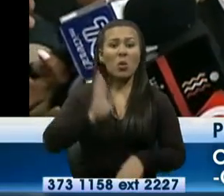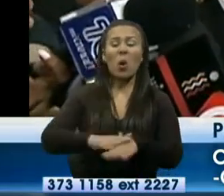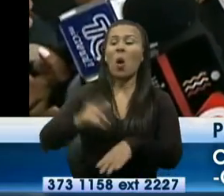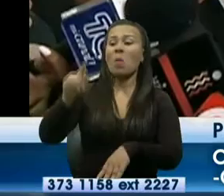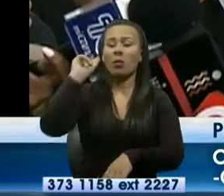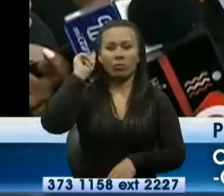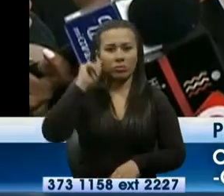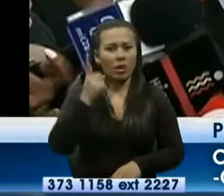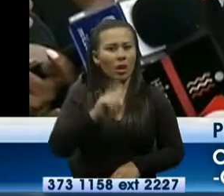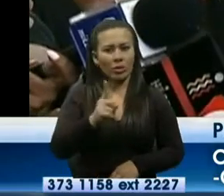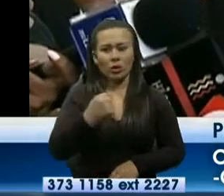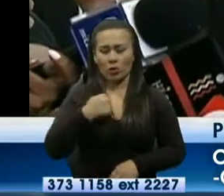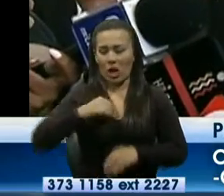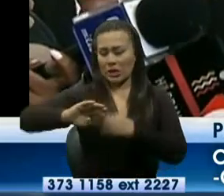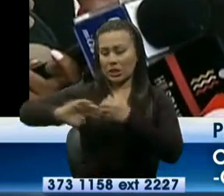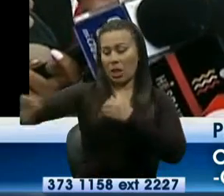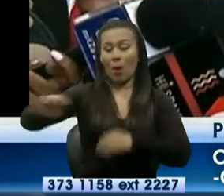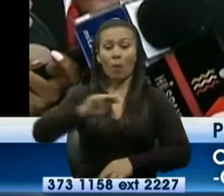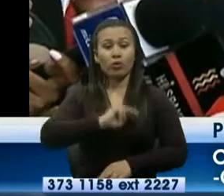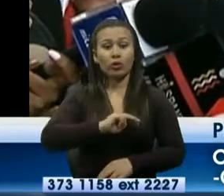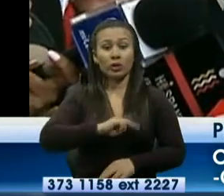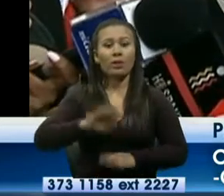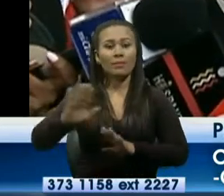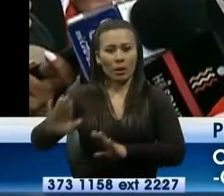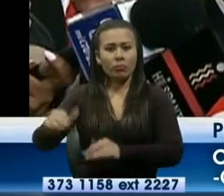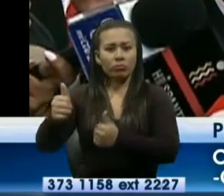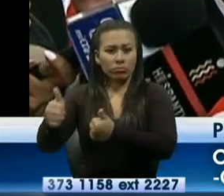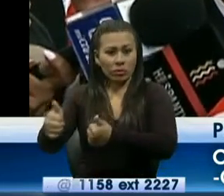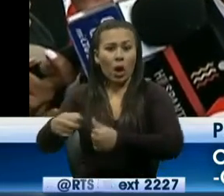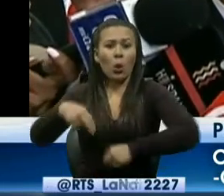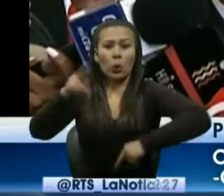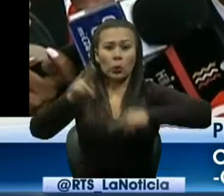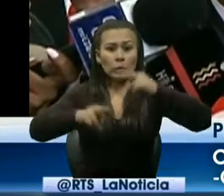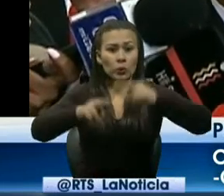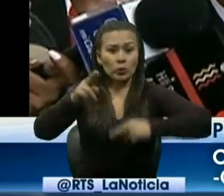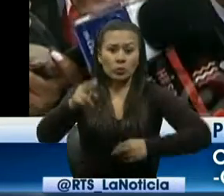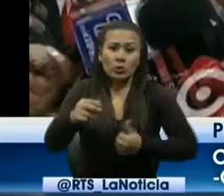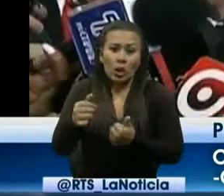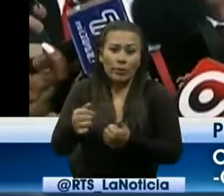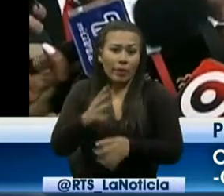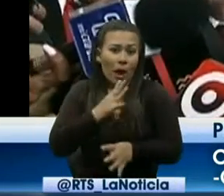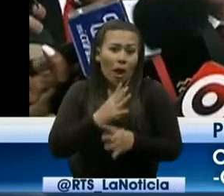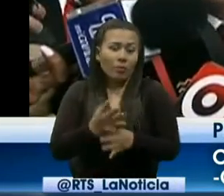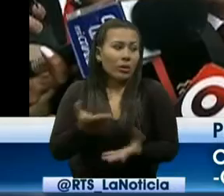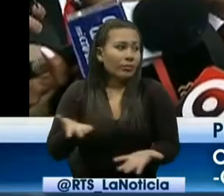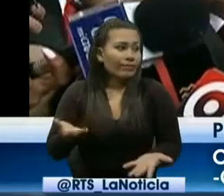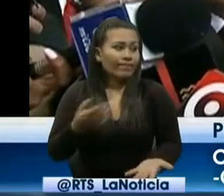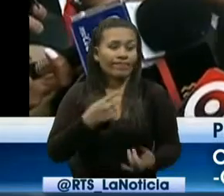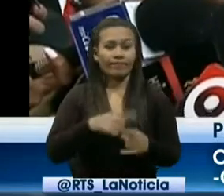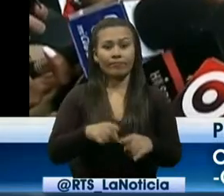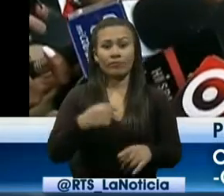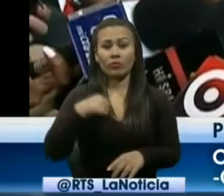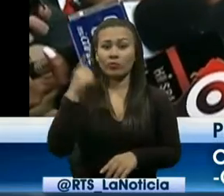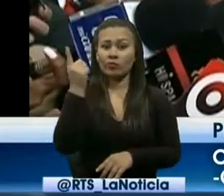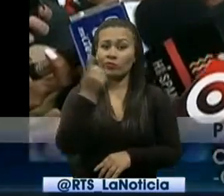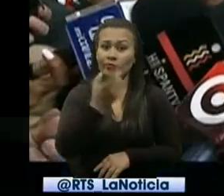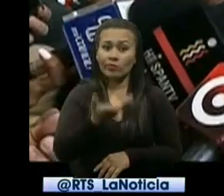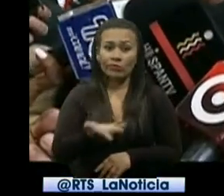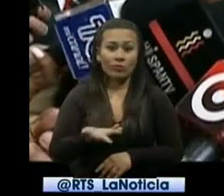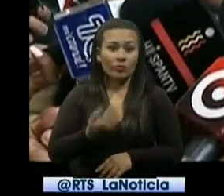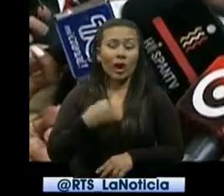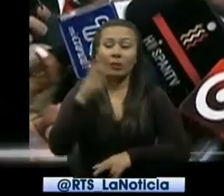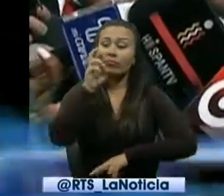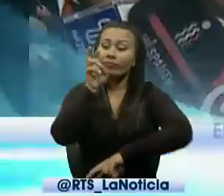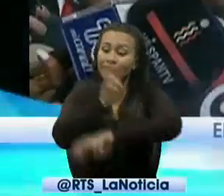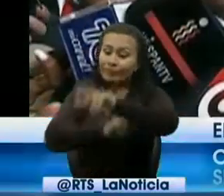a todos los municipios, al gobierno central, si nosotros hacemos una construcción mal hecha, a todos. Que haya fiscalizadores privados que